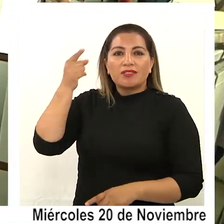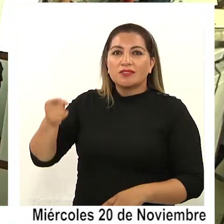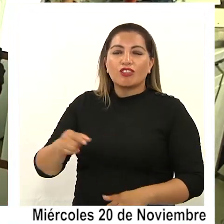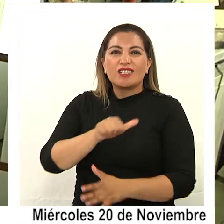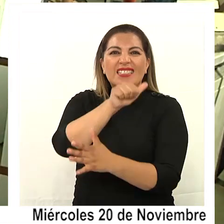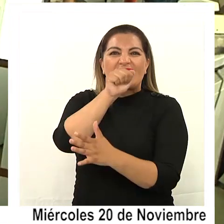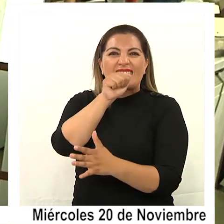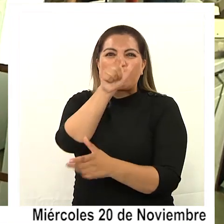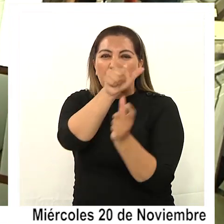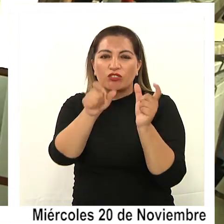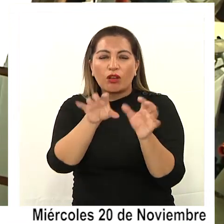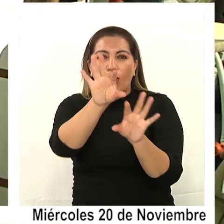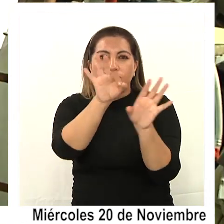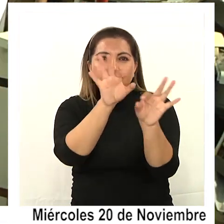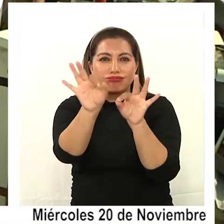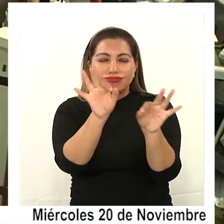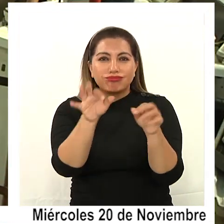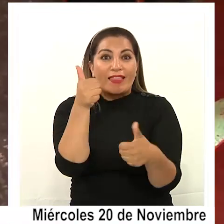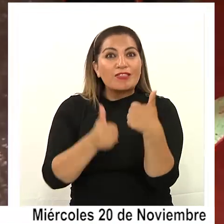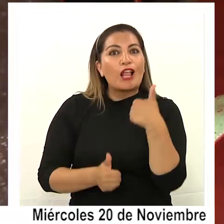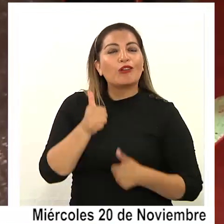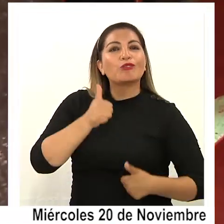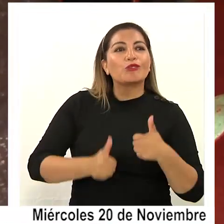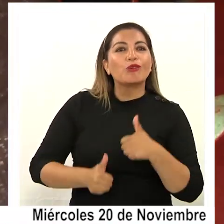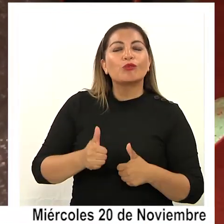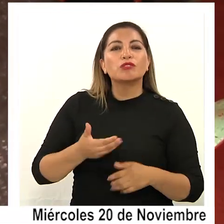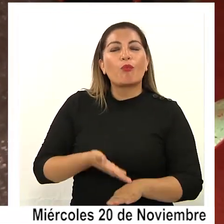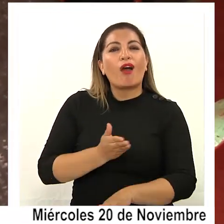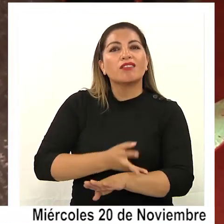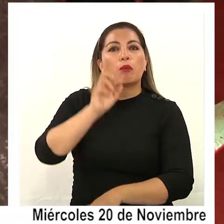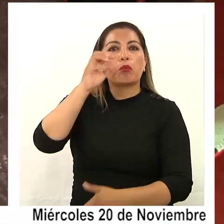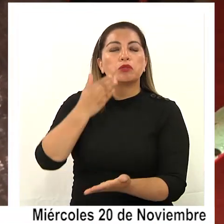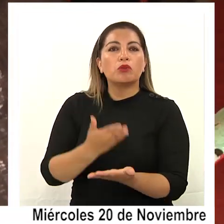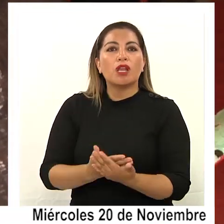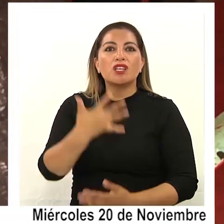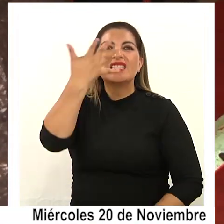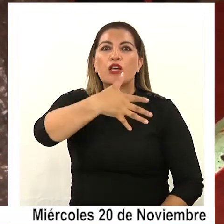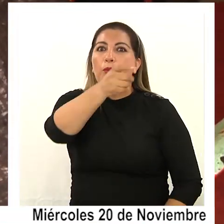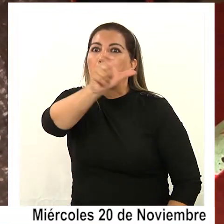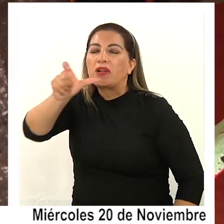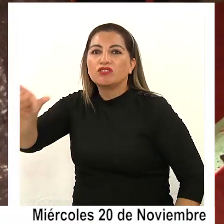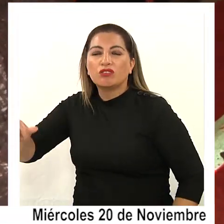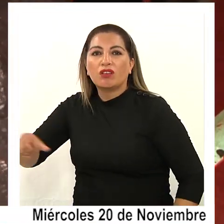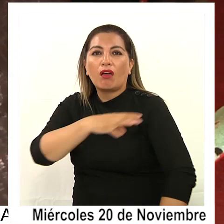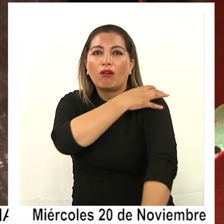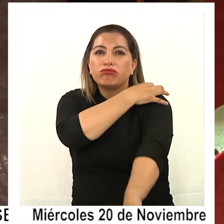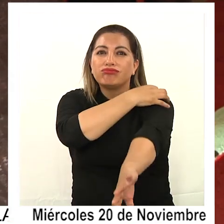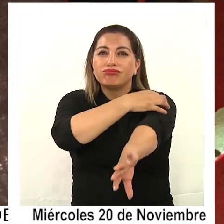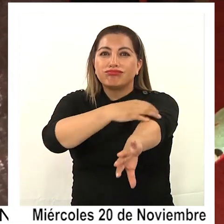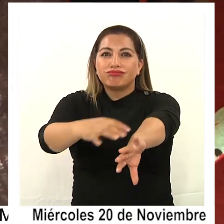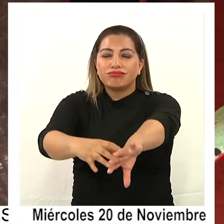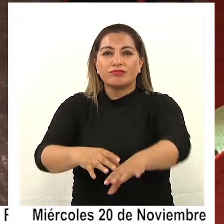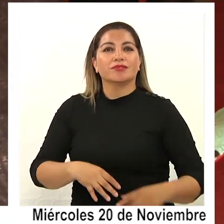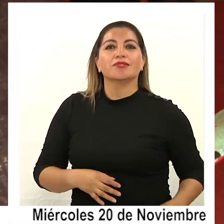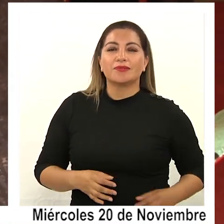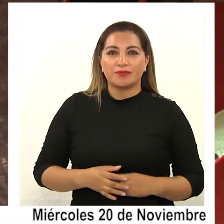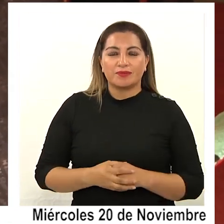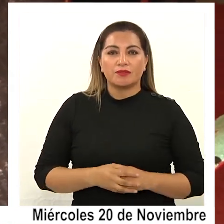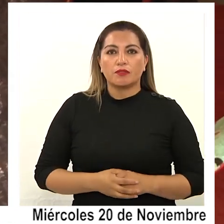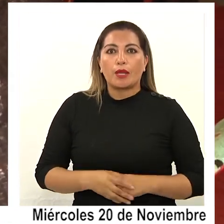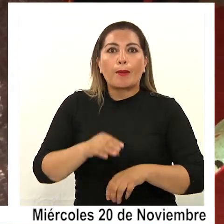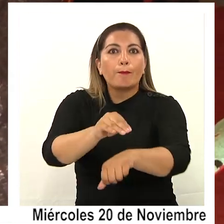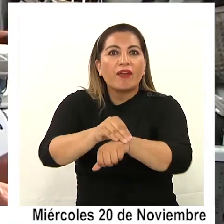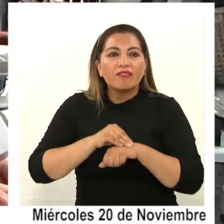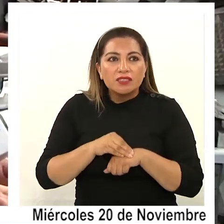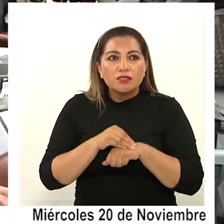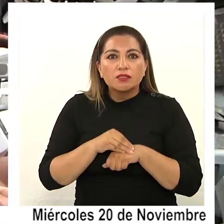entre los 60 finalistas del concurso pues postularon 5.000 emprendedores a lo largo de todo el país. Me avisan que